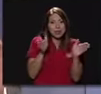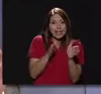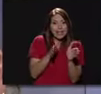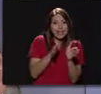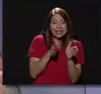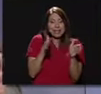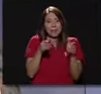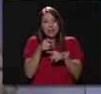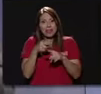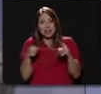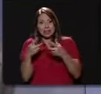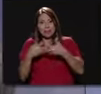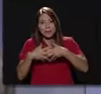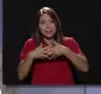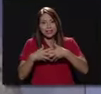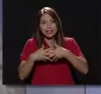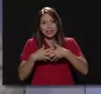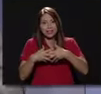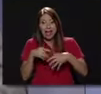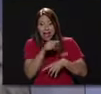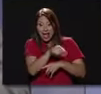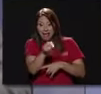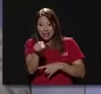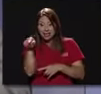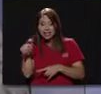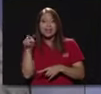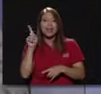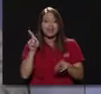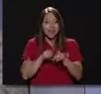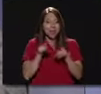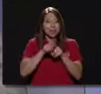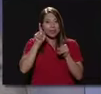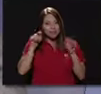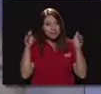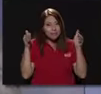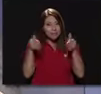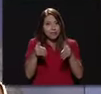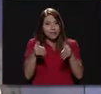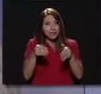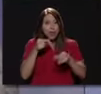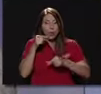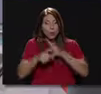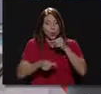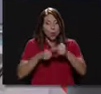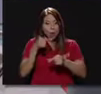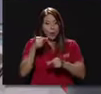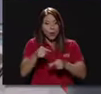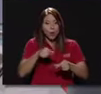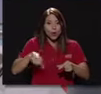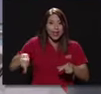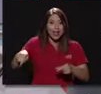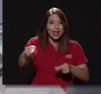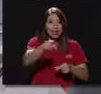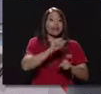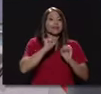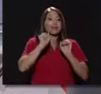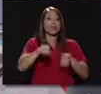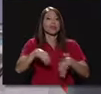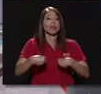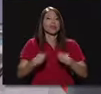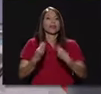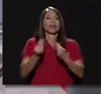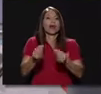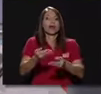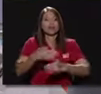pequeñas y medianas empresas. A ellas también hay que enfocarse, ¿verdad? De tal forma que poco a poco ellas se convierten en suplidoras